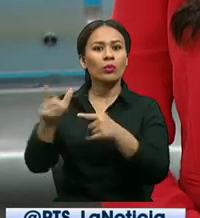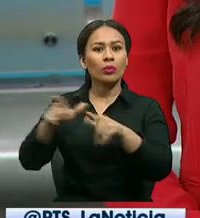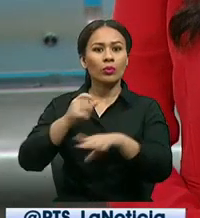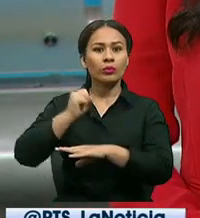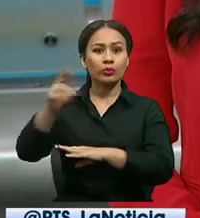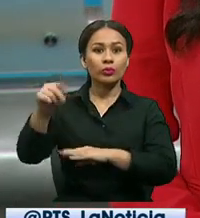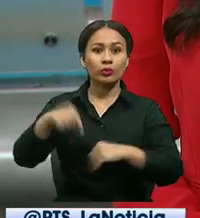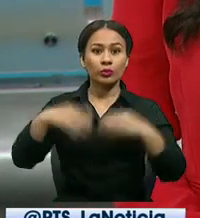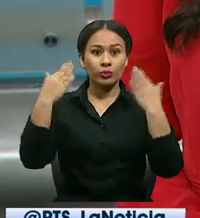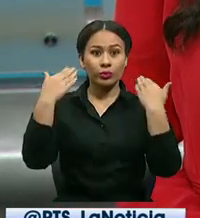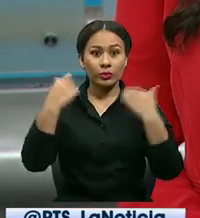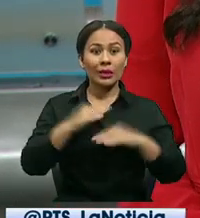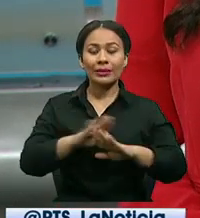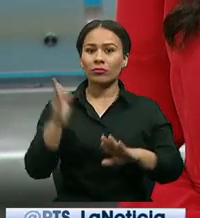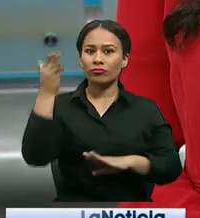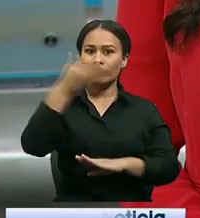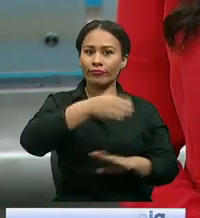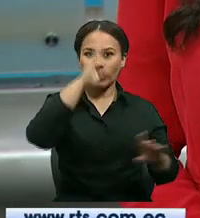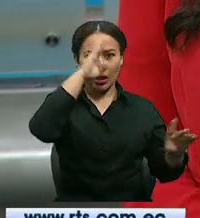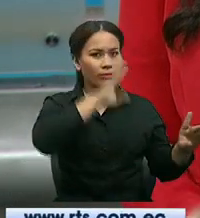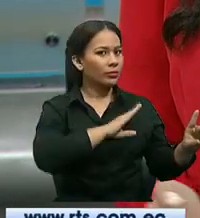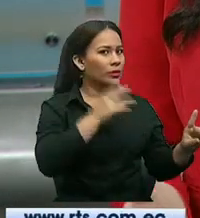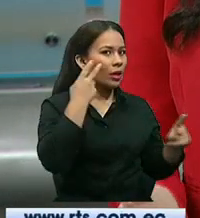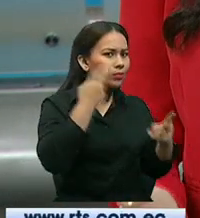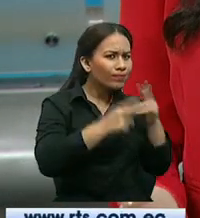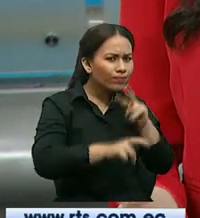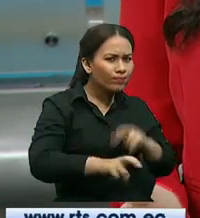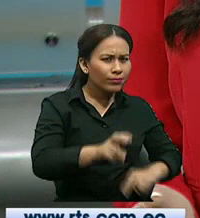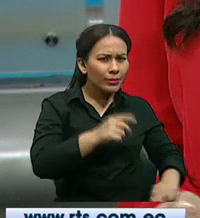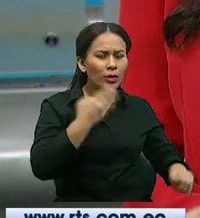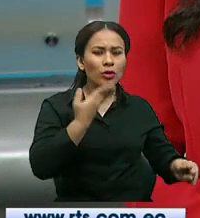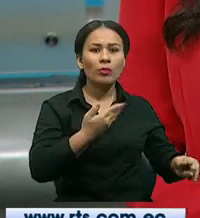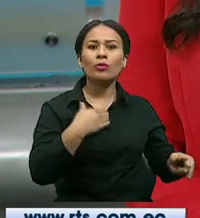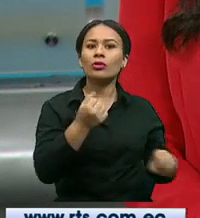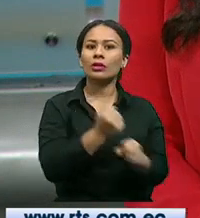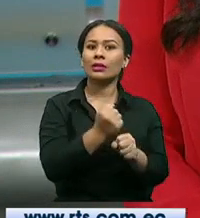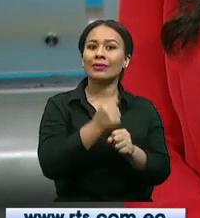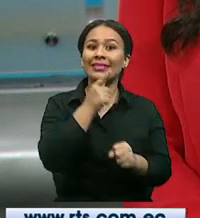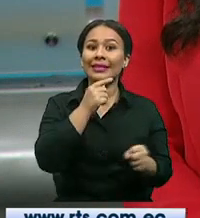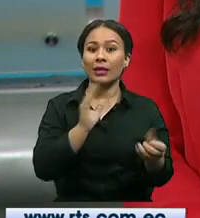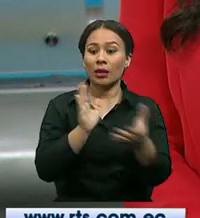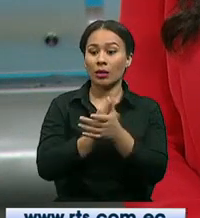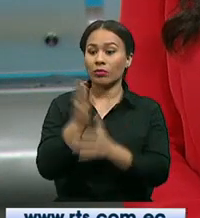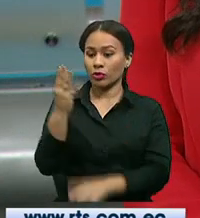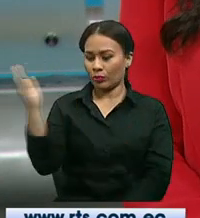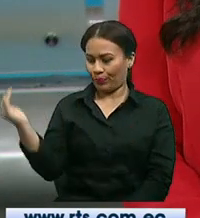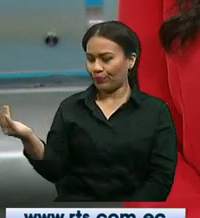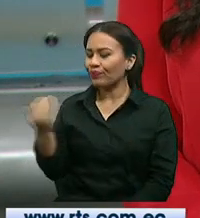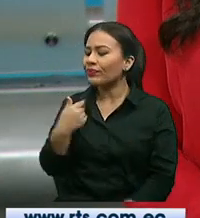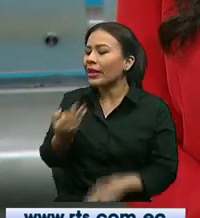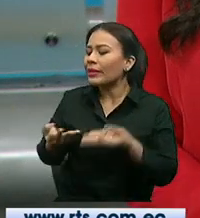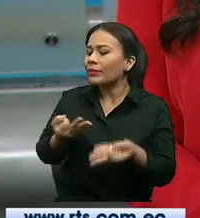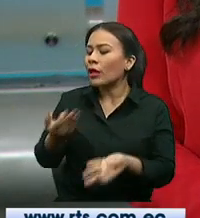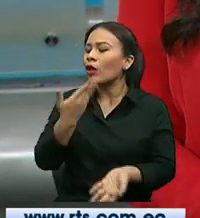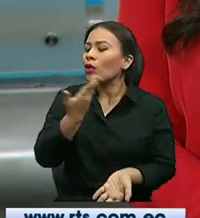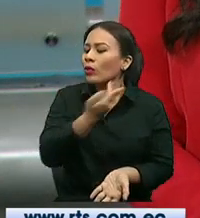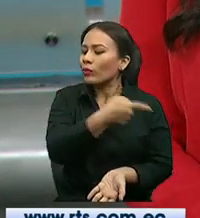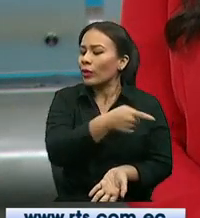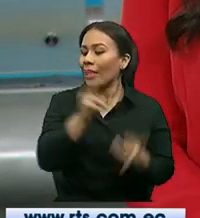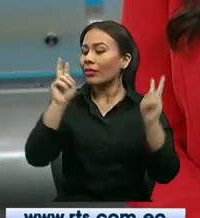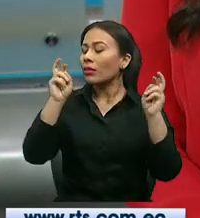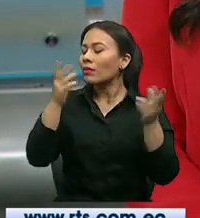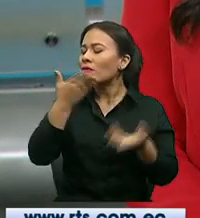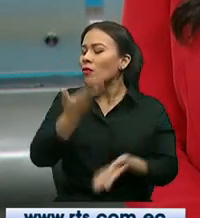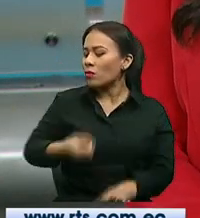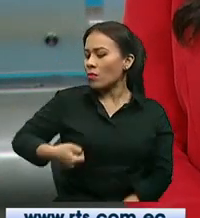de la Fiscalía y de la Policía llegaron hasta el sitio para realizar las diligencias con el esposo y padre de las víctimas, principal